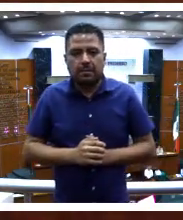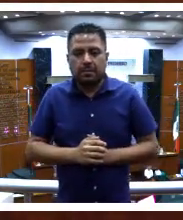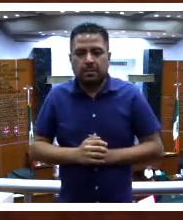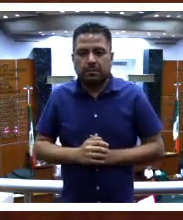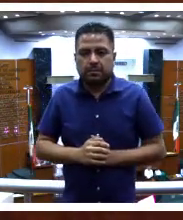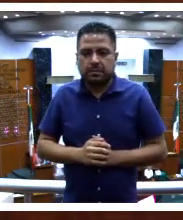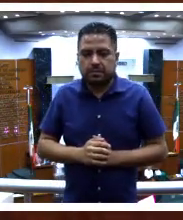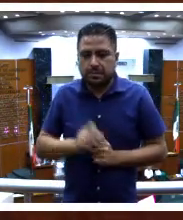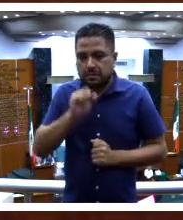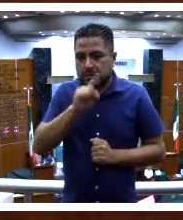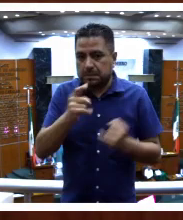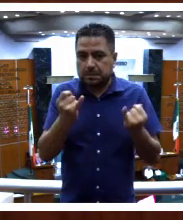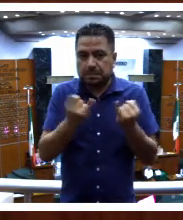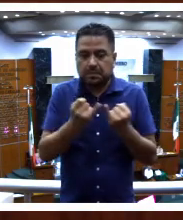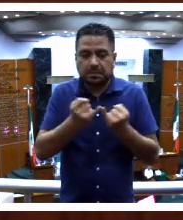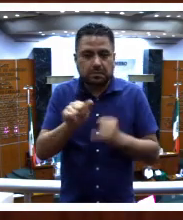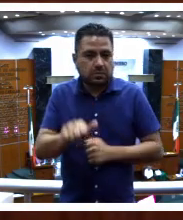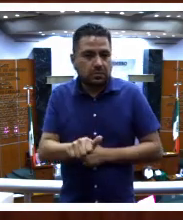Desde luego que hay otra